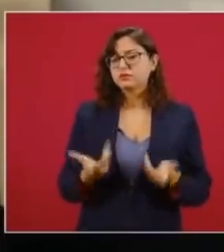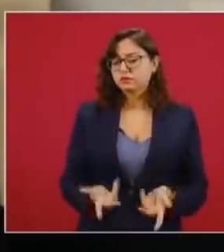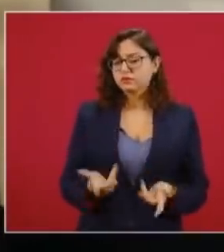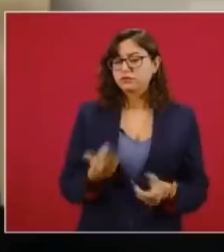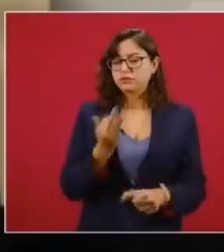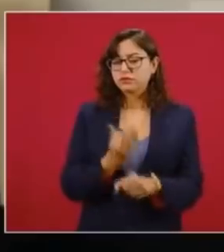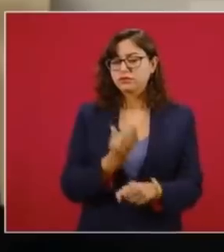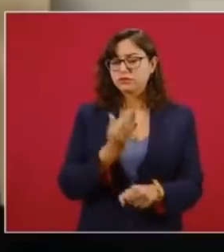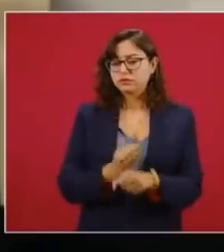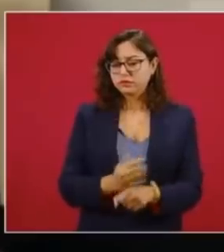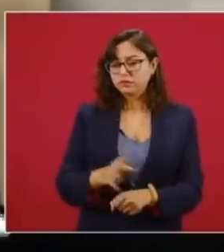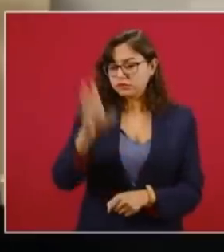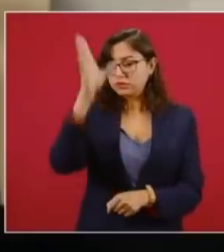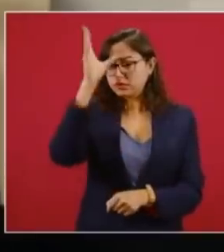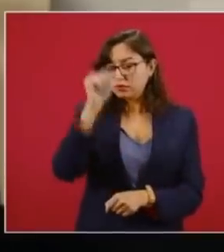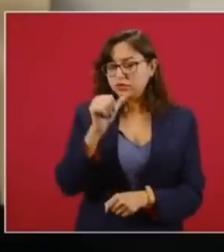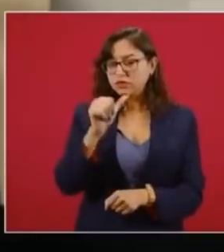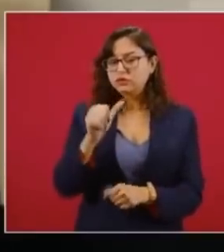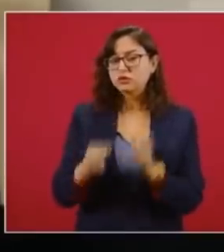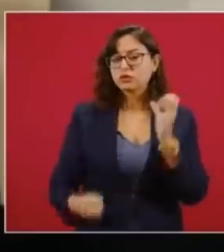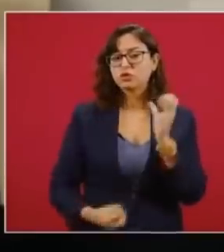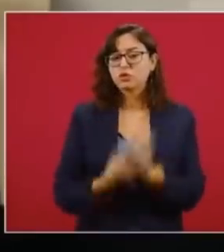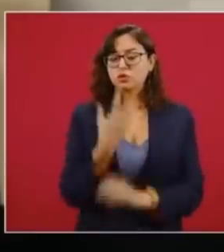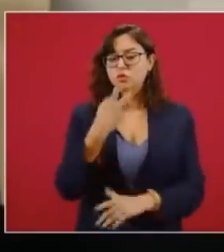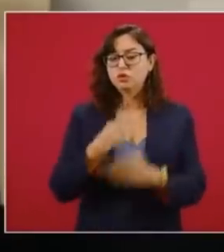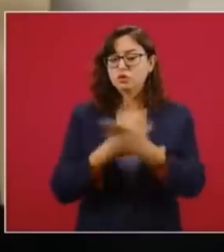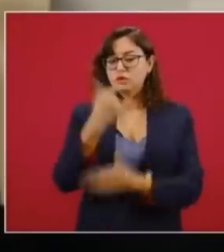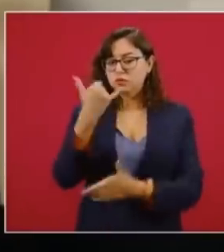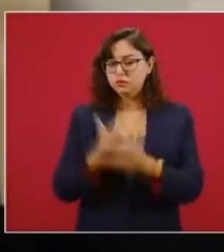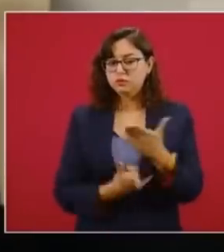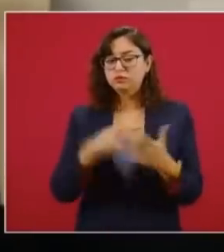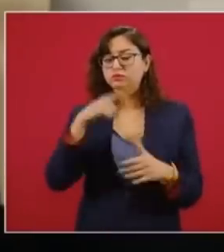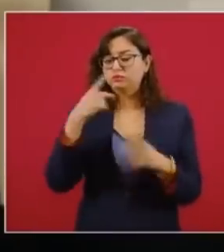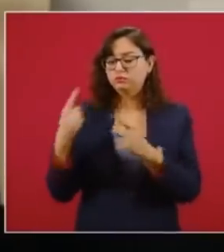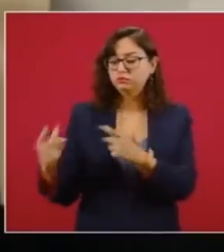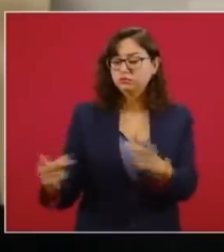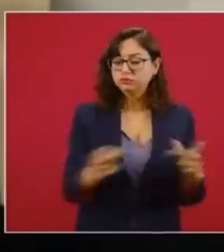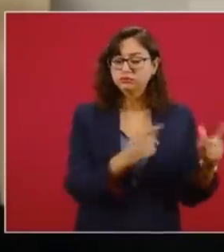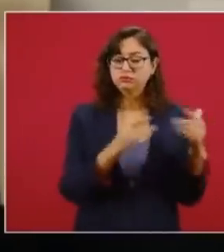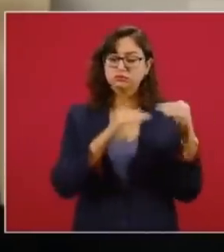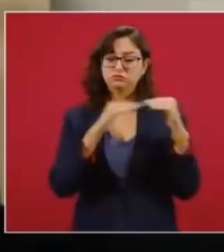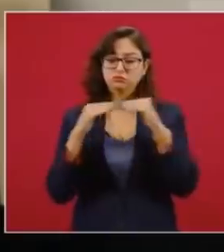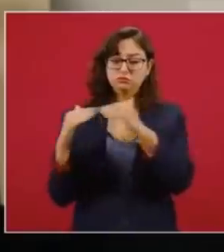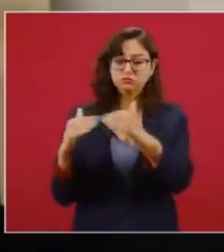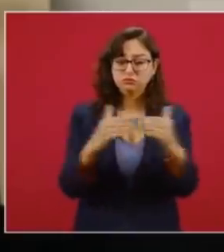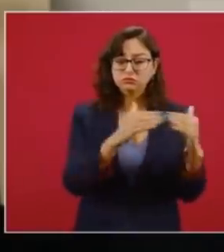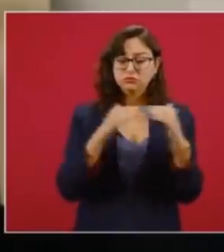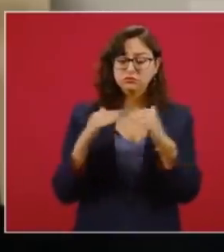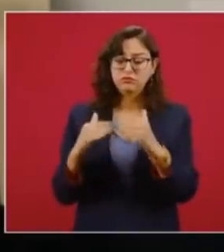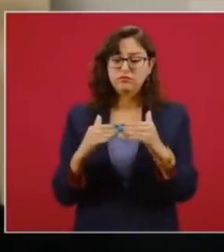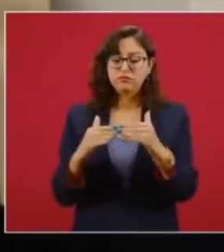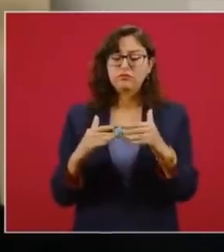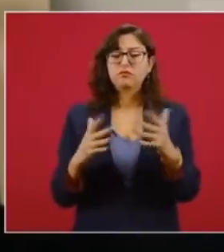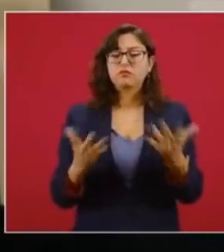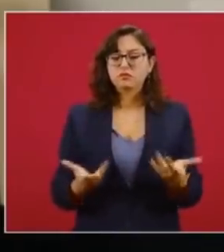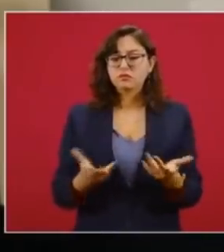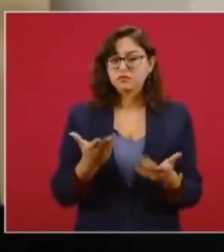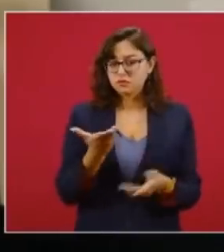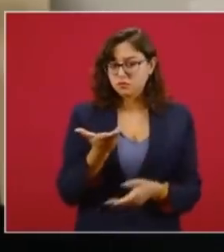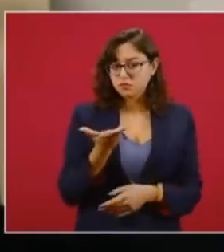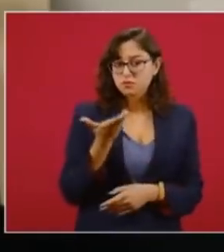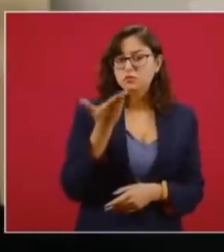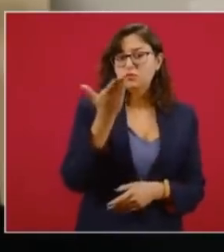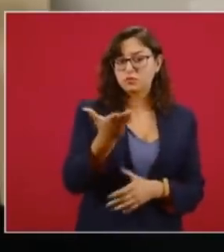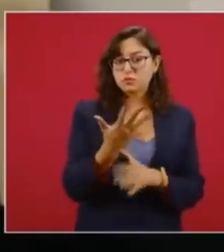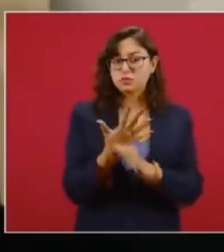acuerdo para la reactivación con equidad, económica con equidad, dijo que admitía que